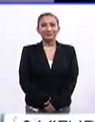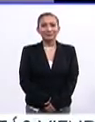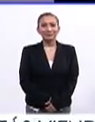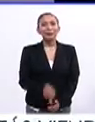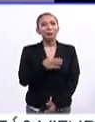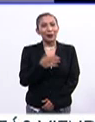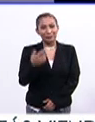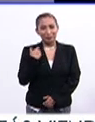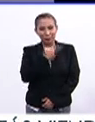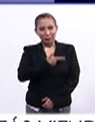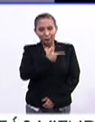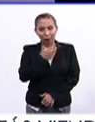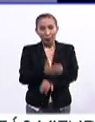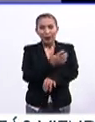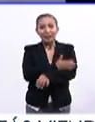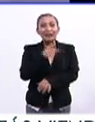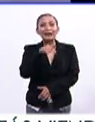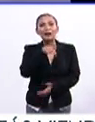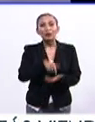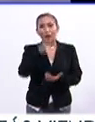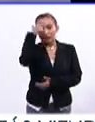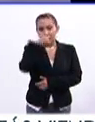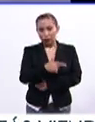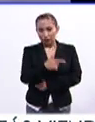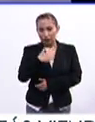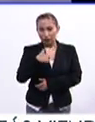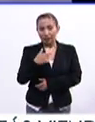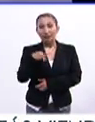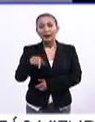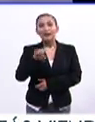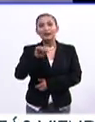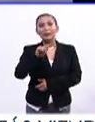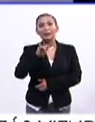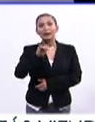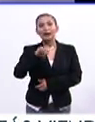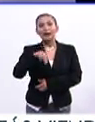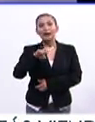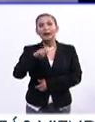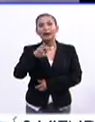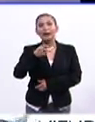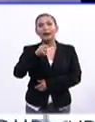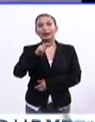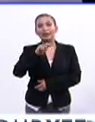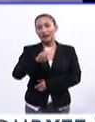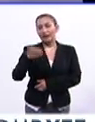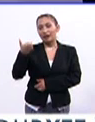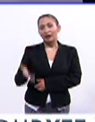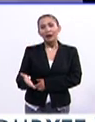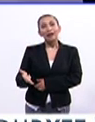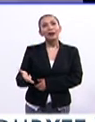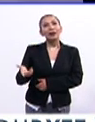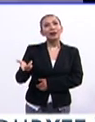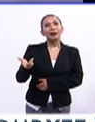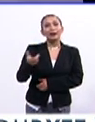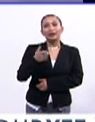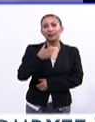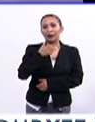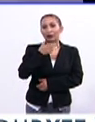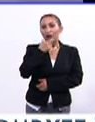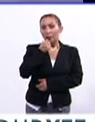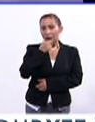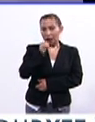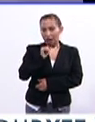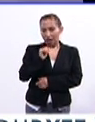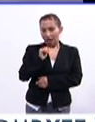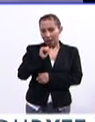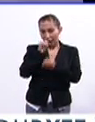bueno pues me acompañe esta noche en el estudio sebastián negrete él es un es una